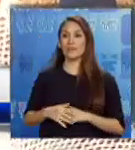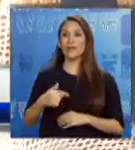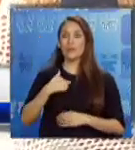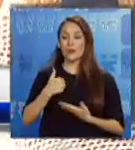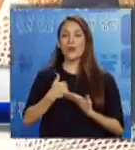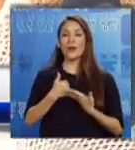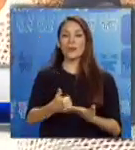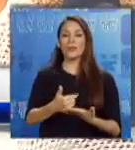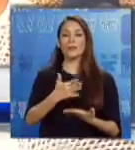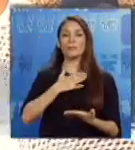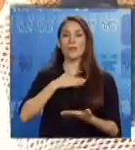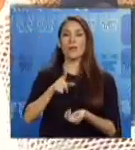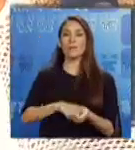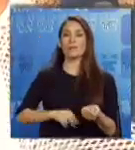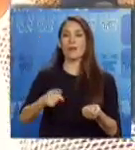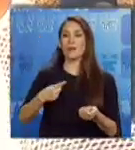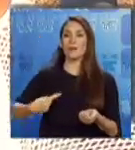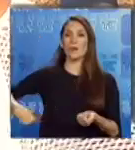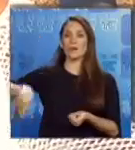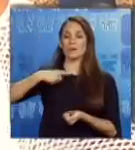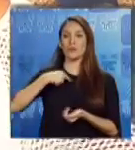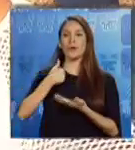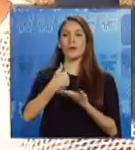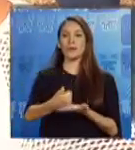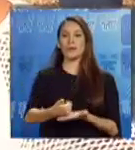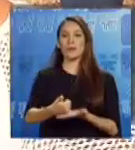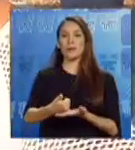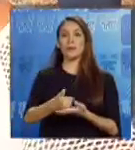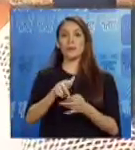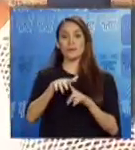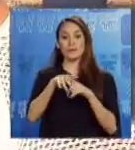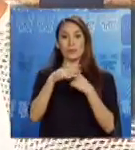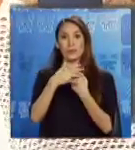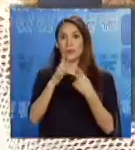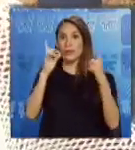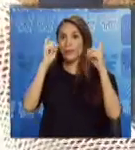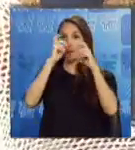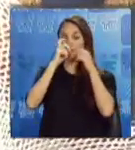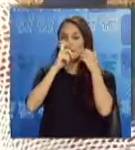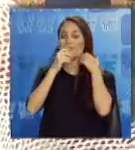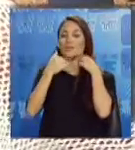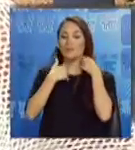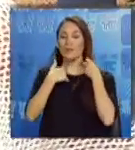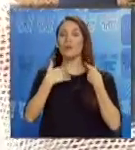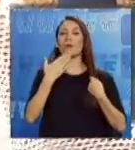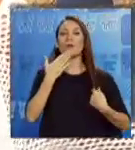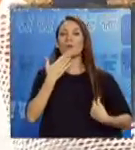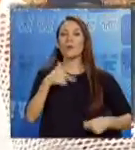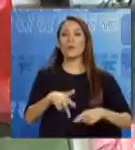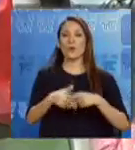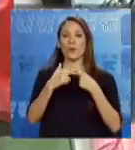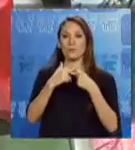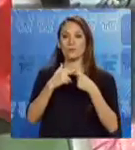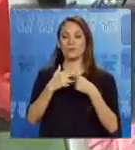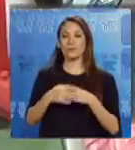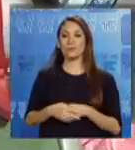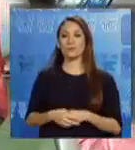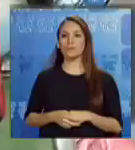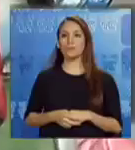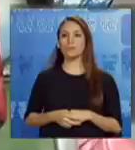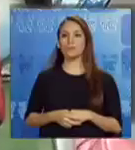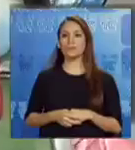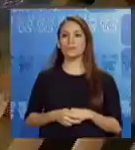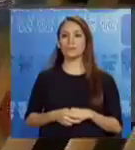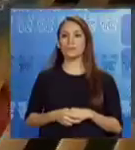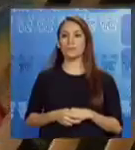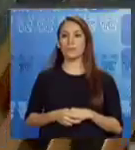ayudaría a mis hermanos en estas condiciones, y como la situación es tan difícil, voy a comenzar desde calceta. Fotos